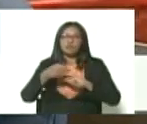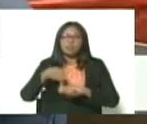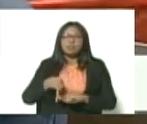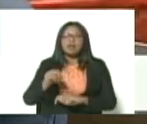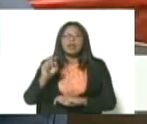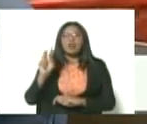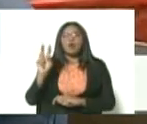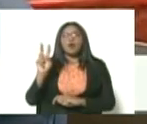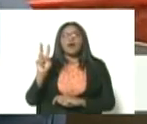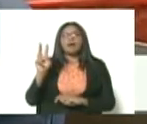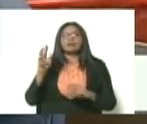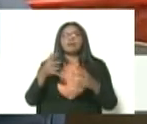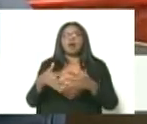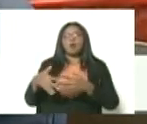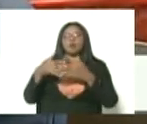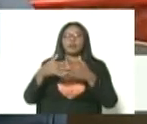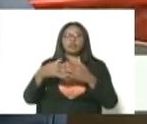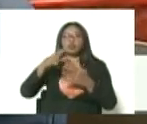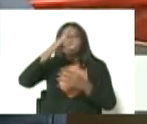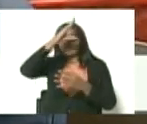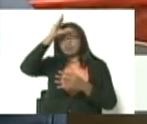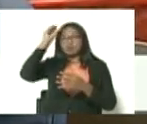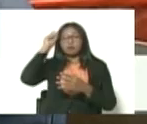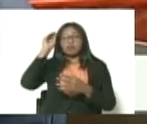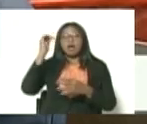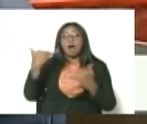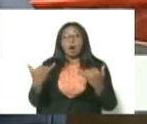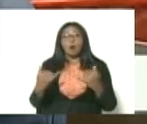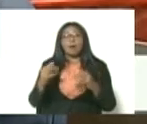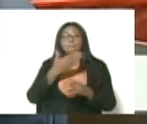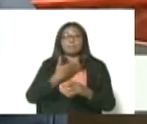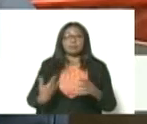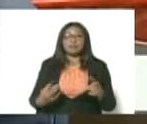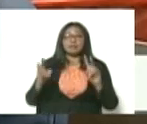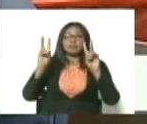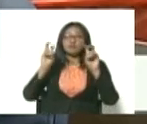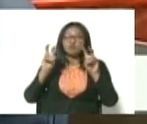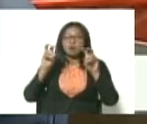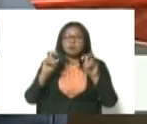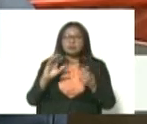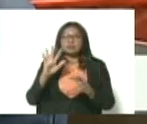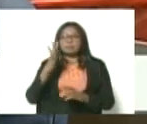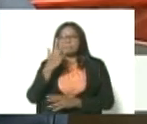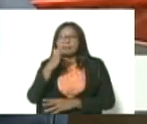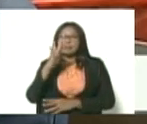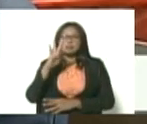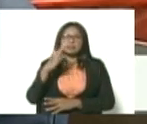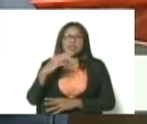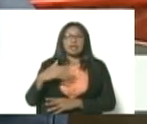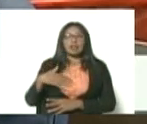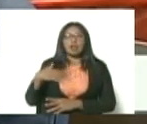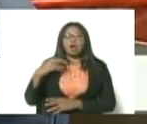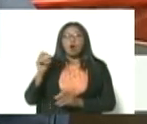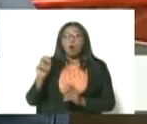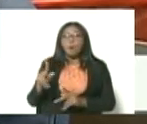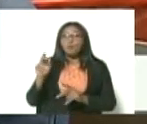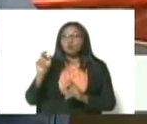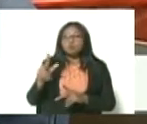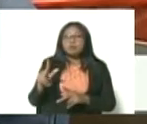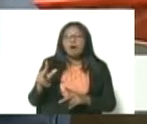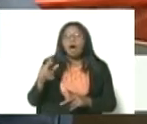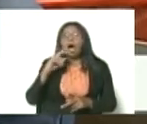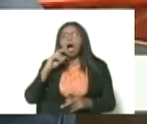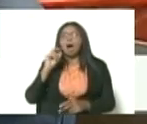Unidos del presidente Trump al presidente Biden parecía ser una oportunidad para mejorar